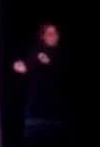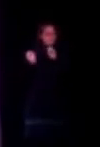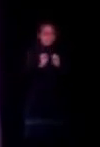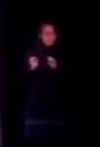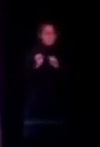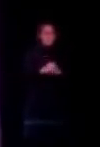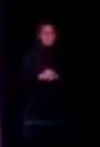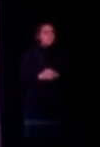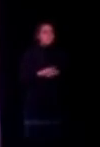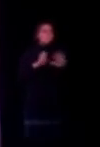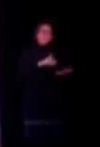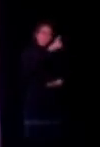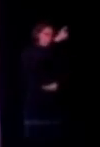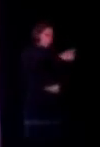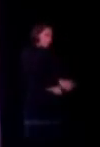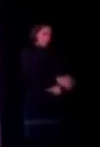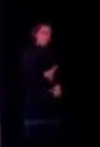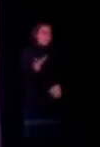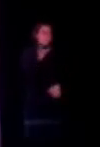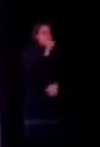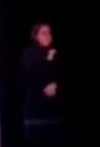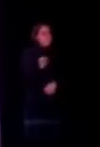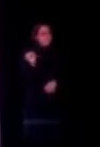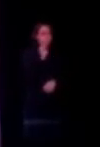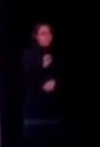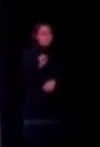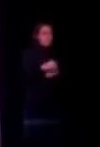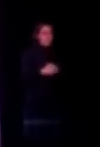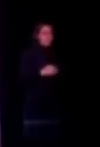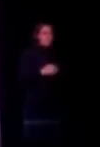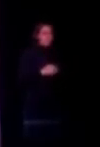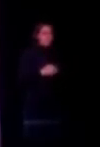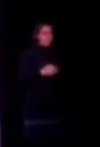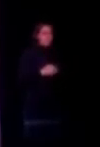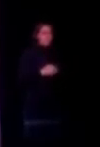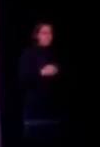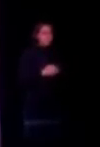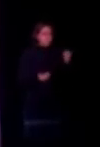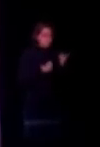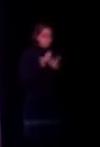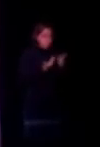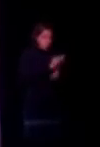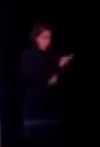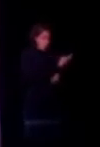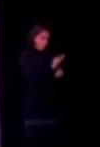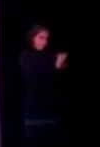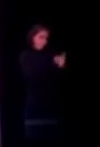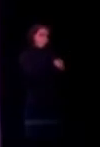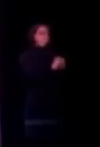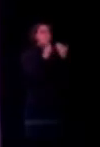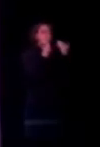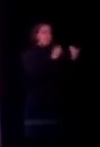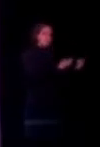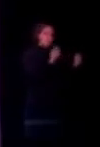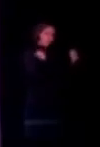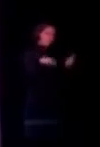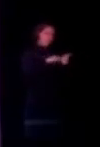Pero es una excelente persona, lo vuelvo a repetir. Gracias por estar en esta jornada del Plan Estratégico de Atención a la